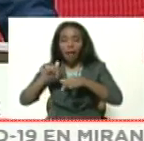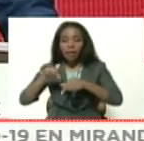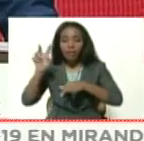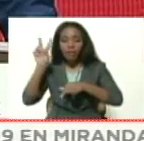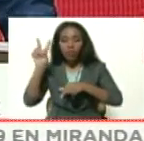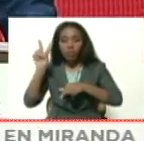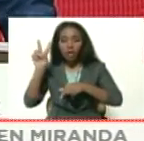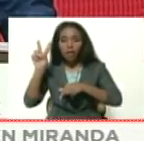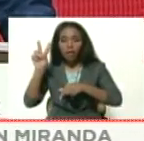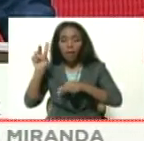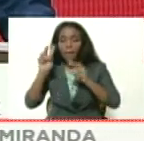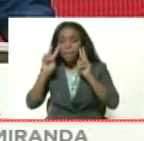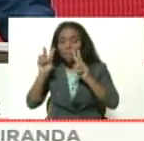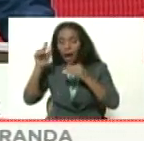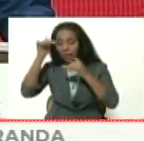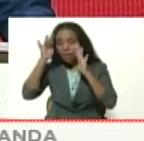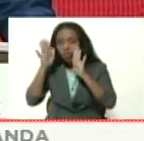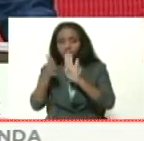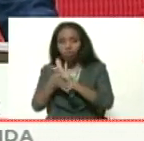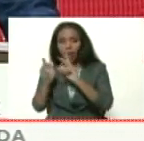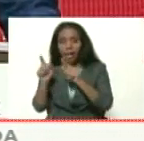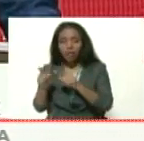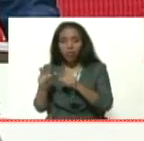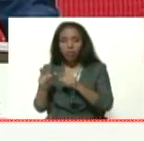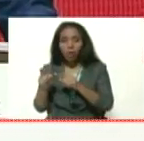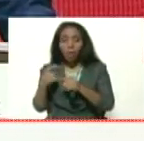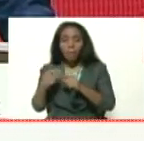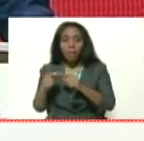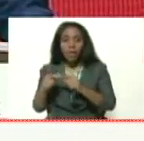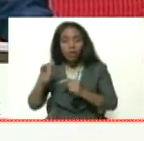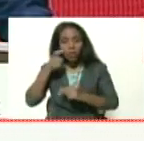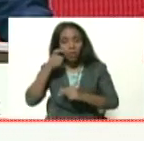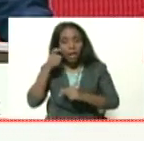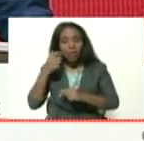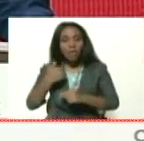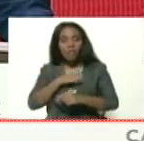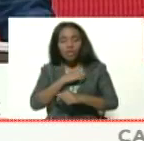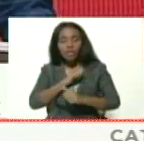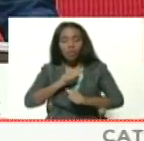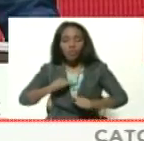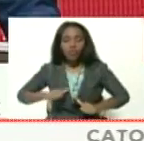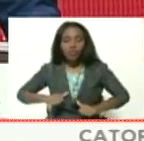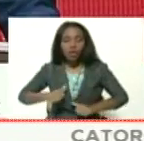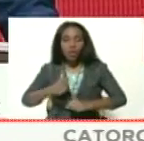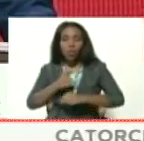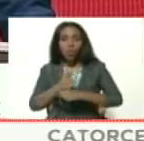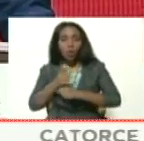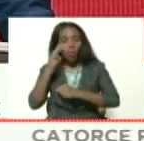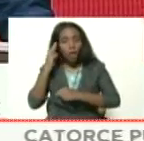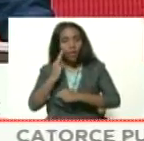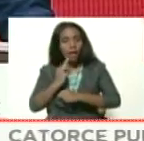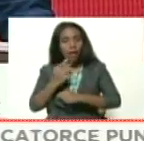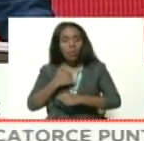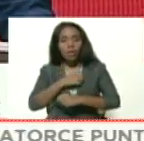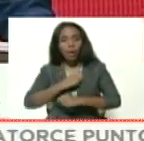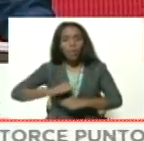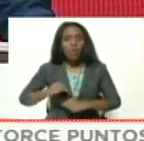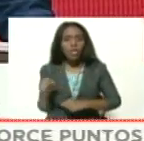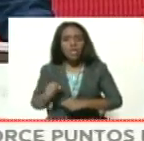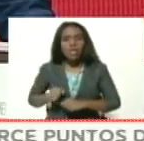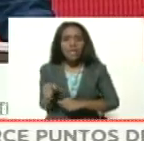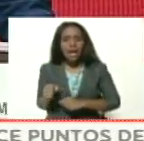Venezuela. Pero nuestros organismos de seguridad nacional, nuestra Fuerza Armada Nacional Bolivariana, nuestra Policía